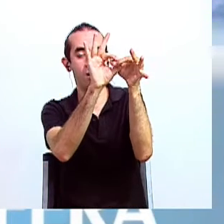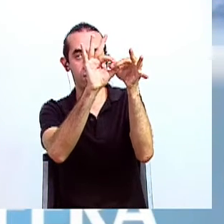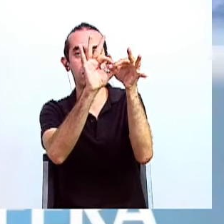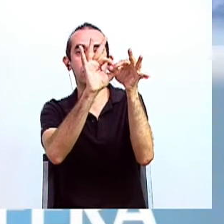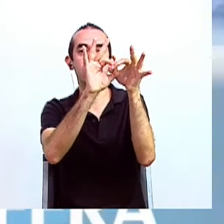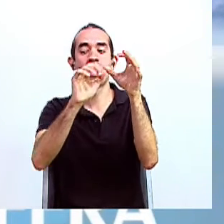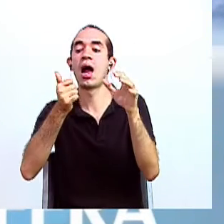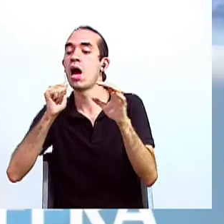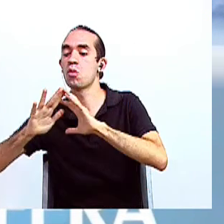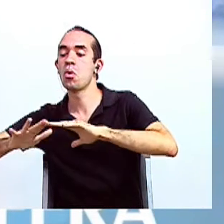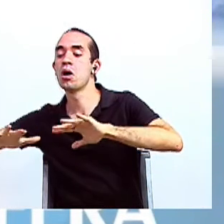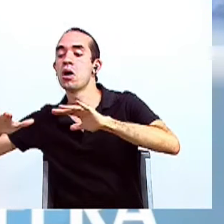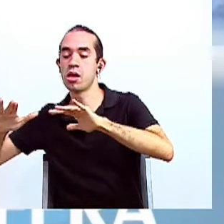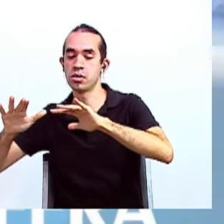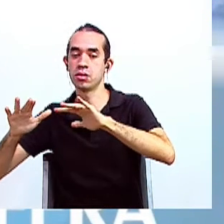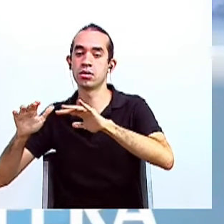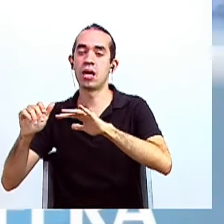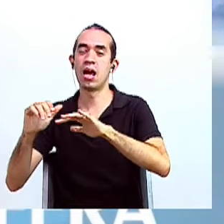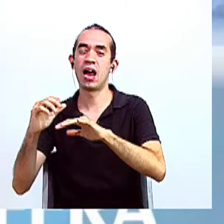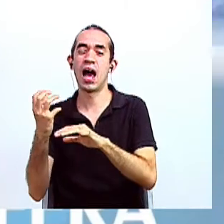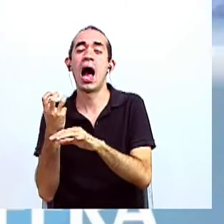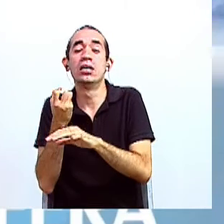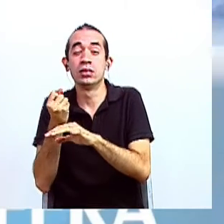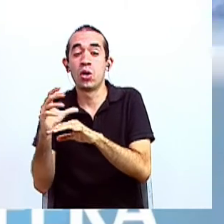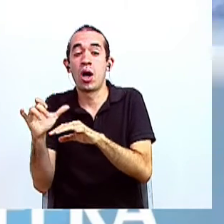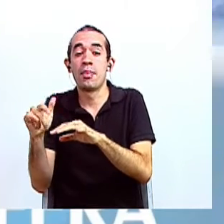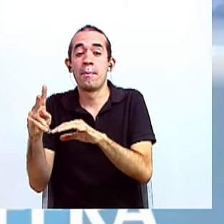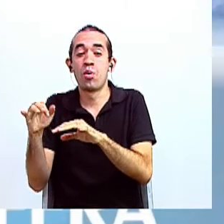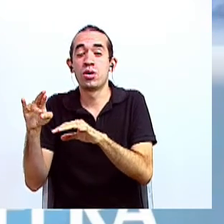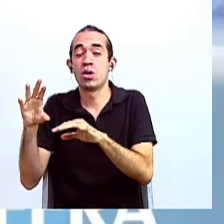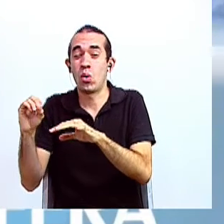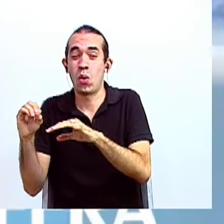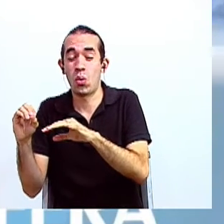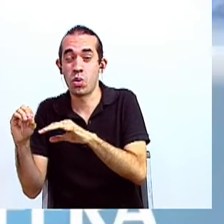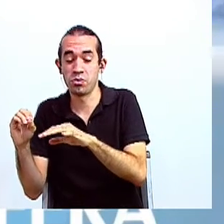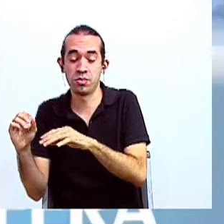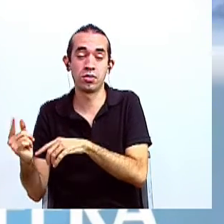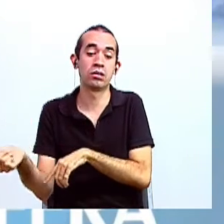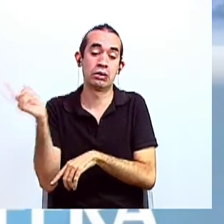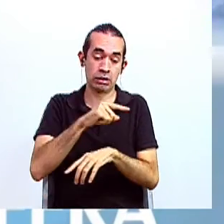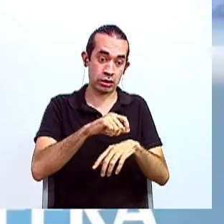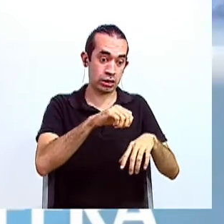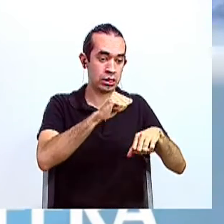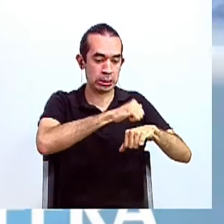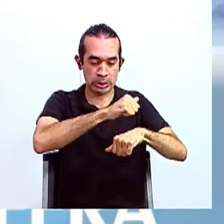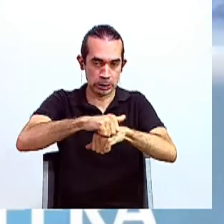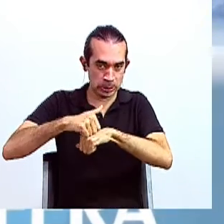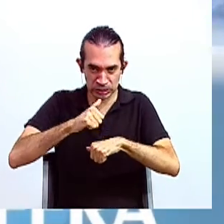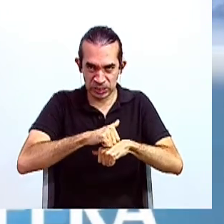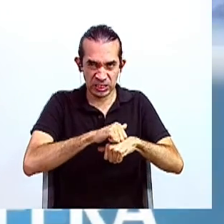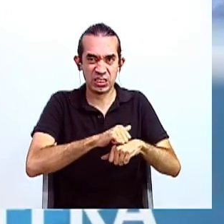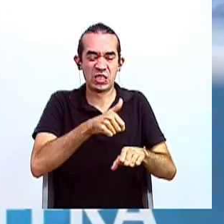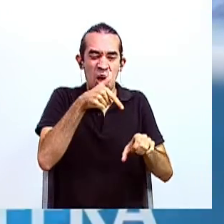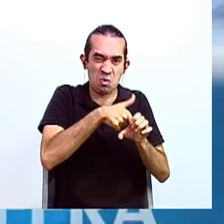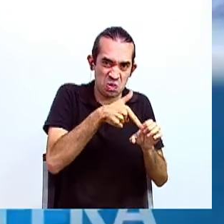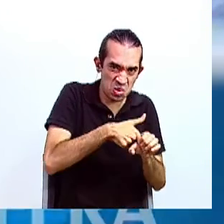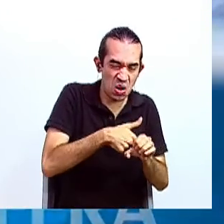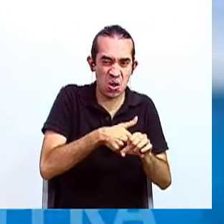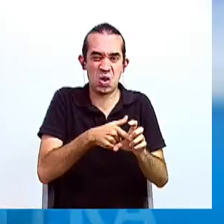en forma de ácido carbónico y en la litosfera en forma de rocas carbonatadas, petróleo y